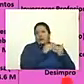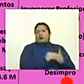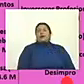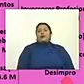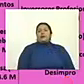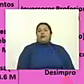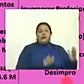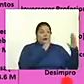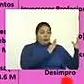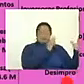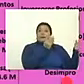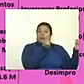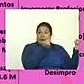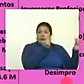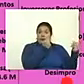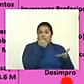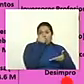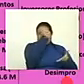Ese soborno